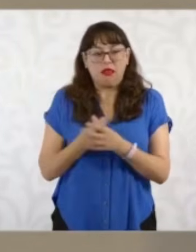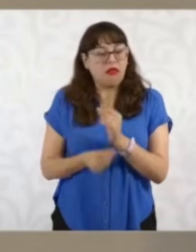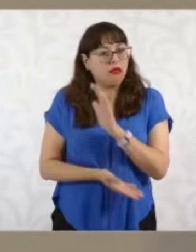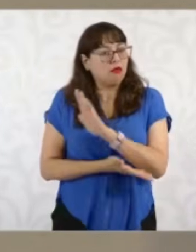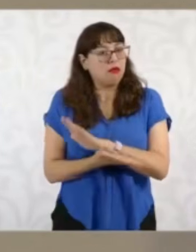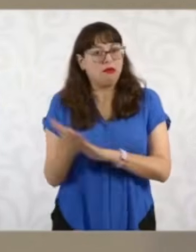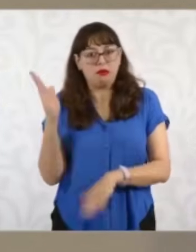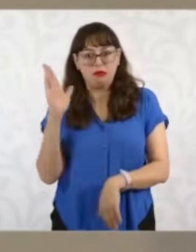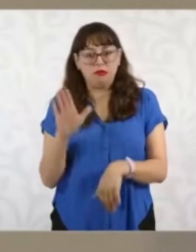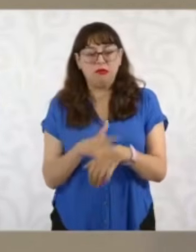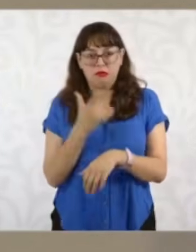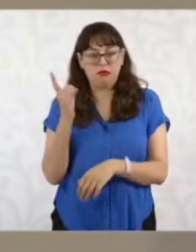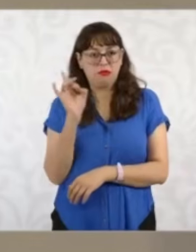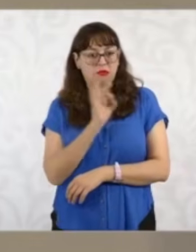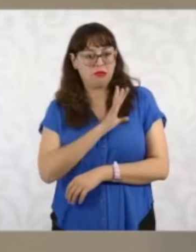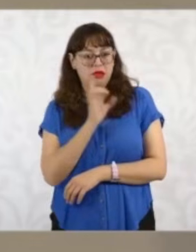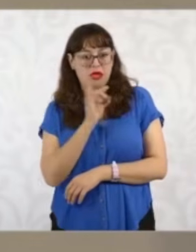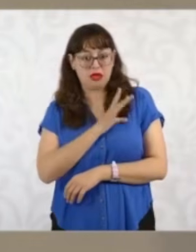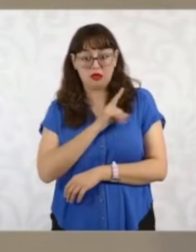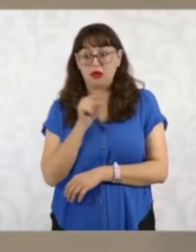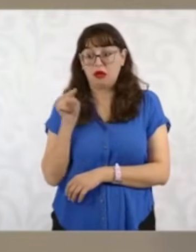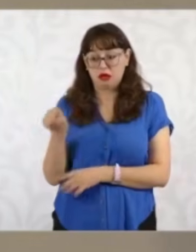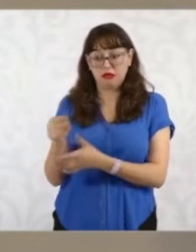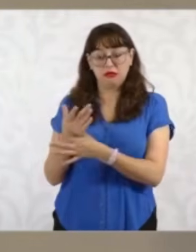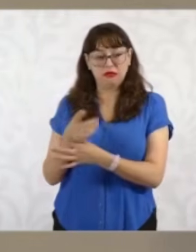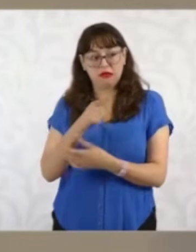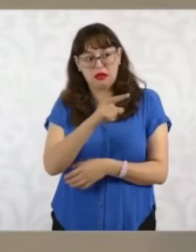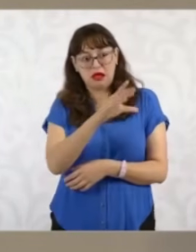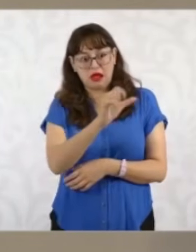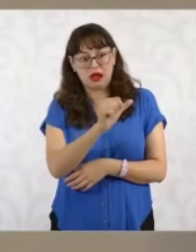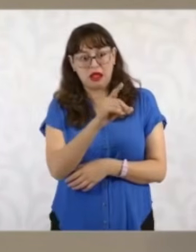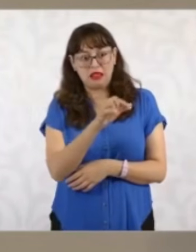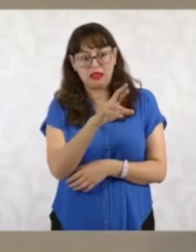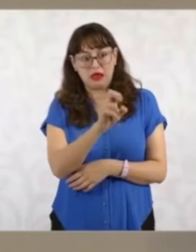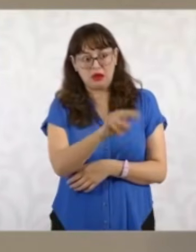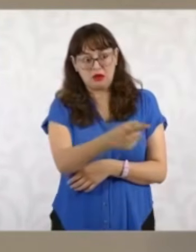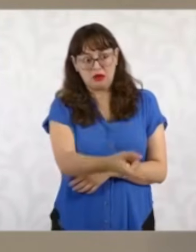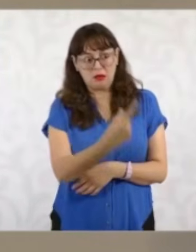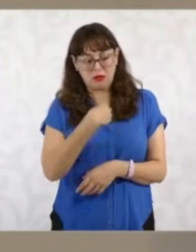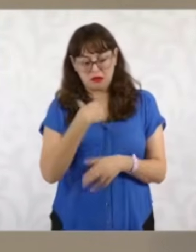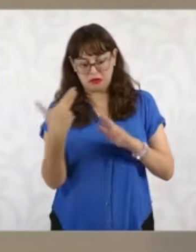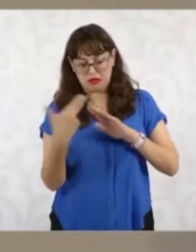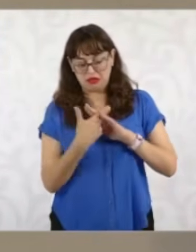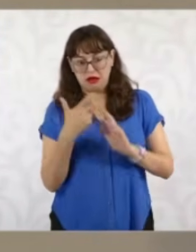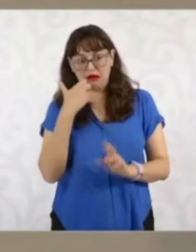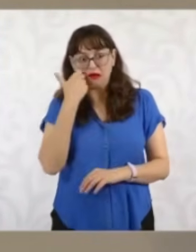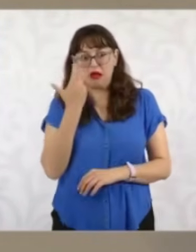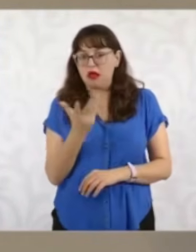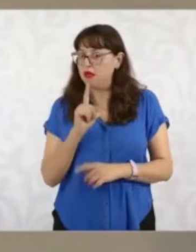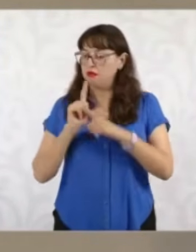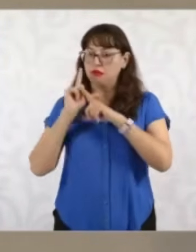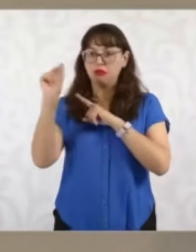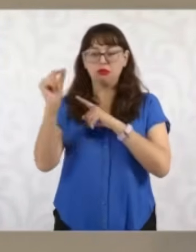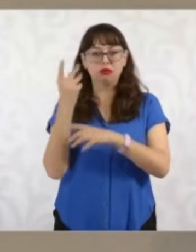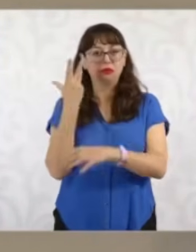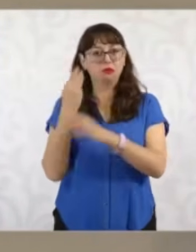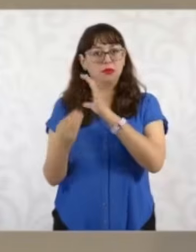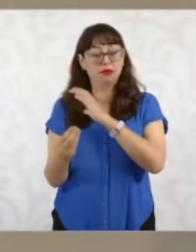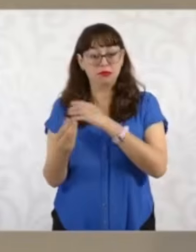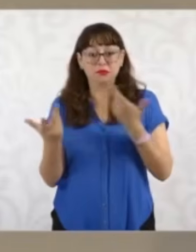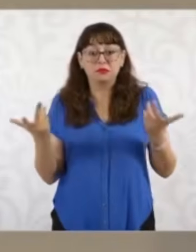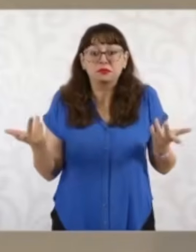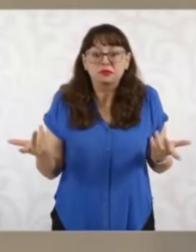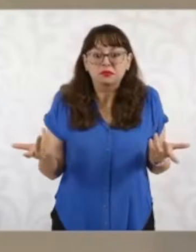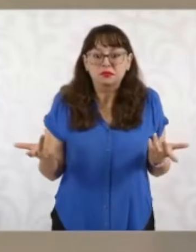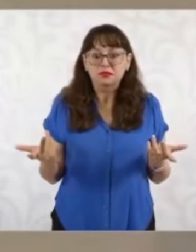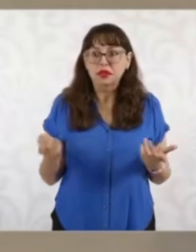precisamente incluso señaló al propio Calderón de intentar asesinarlo. En fin, podemos estar hablando de